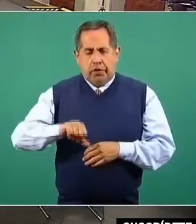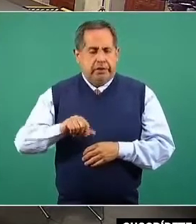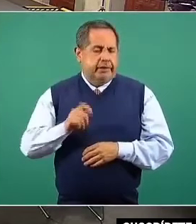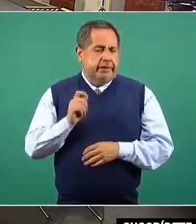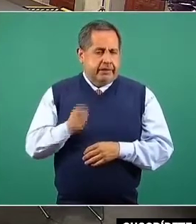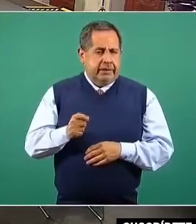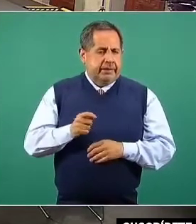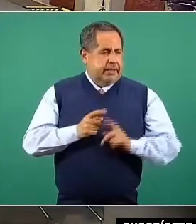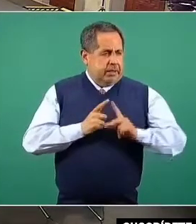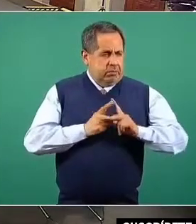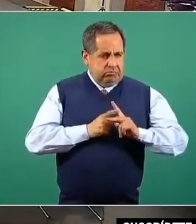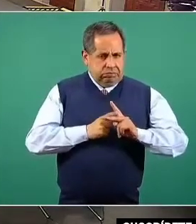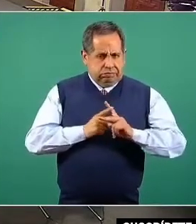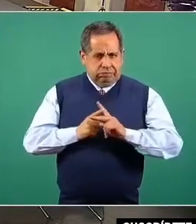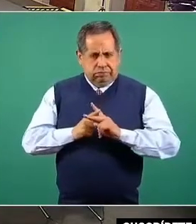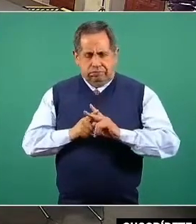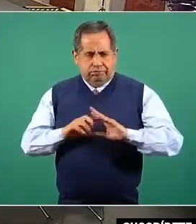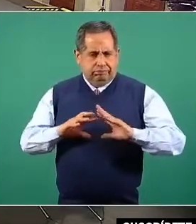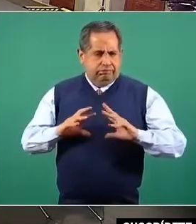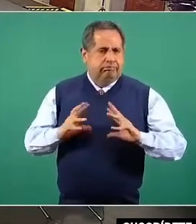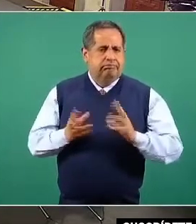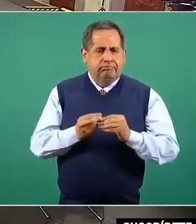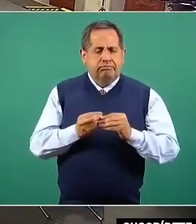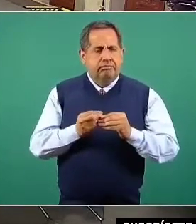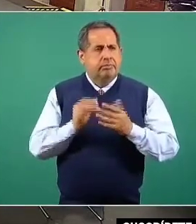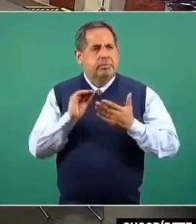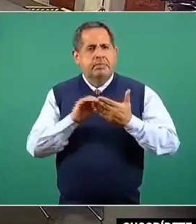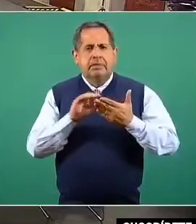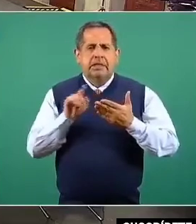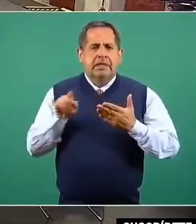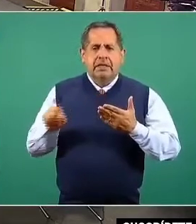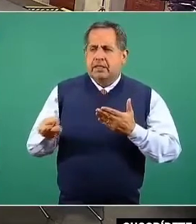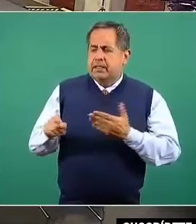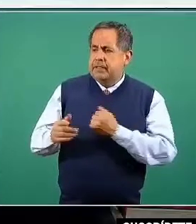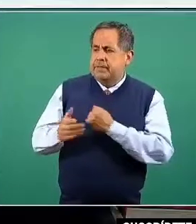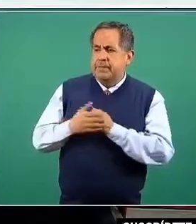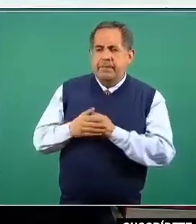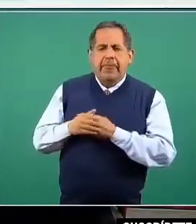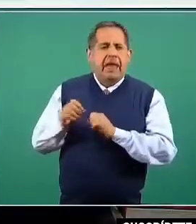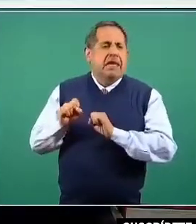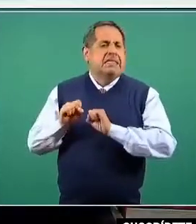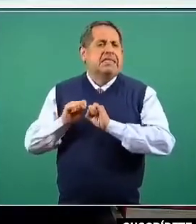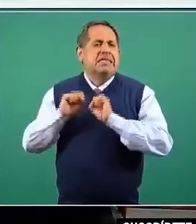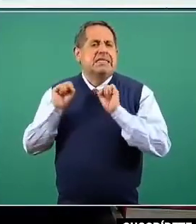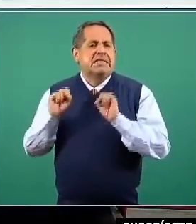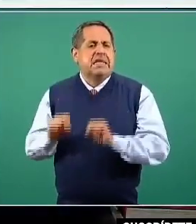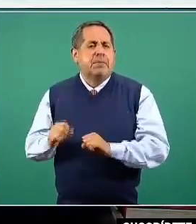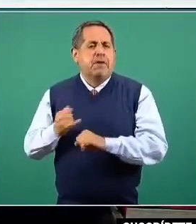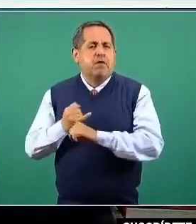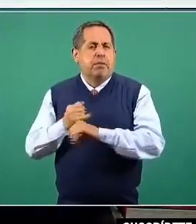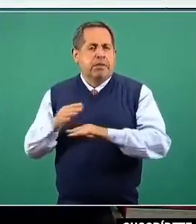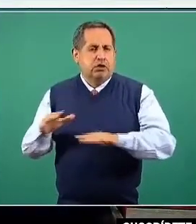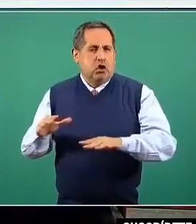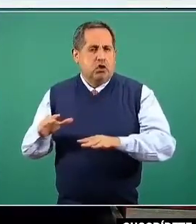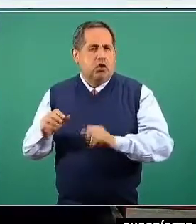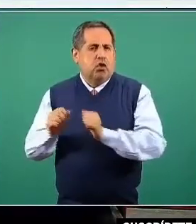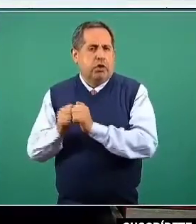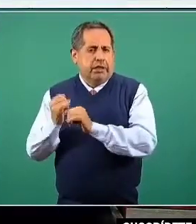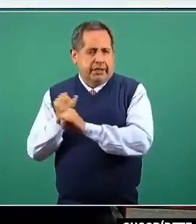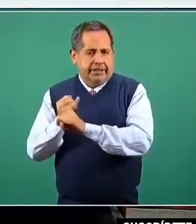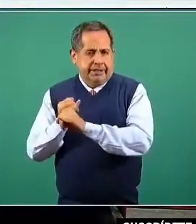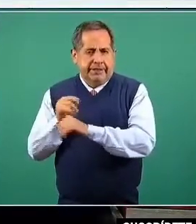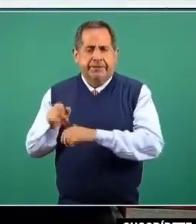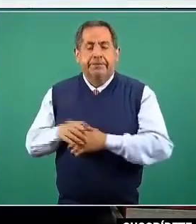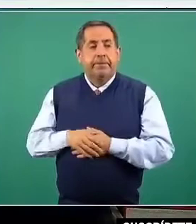base nominal que obtenemos a través del CISBER, que es nuestro sistema informativo en línea, a través del